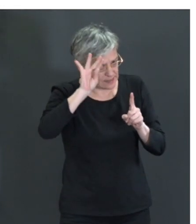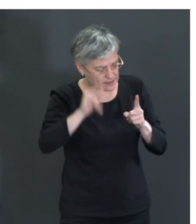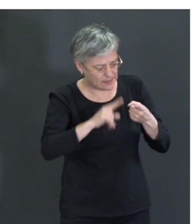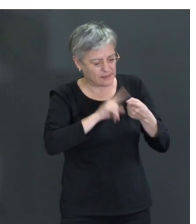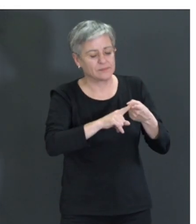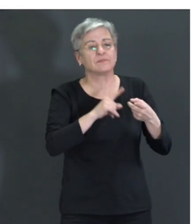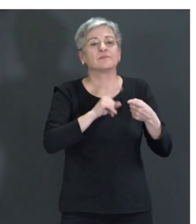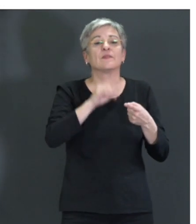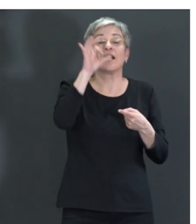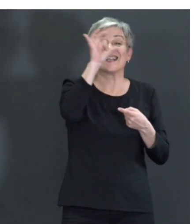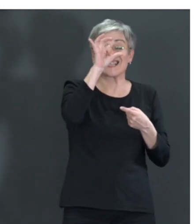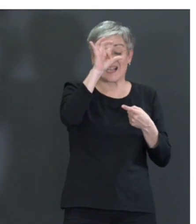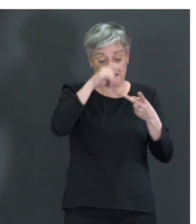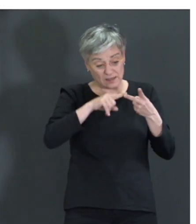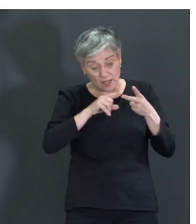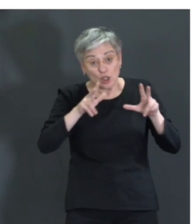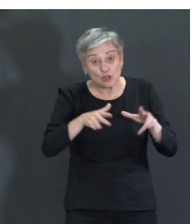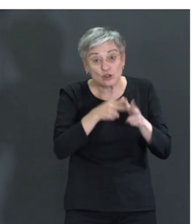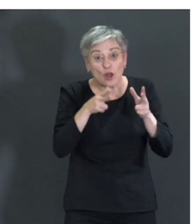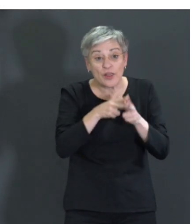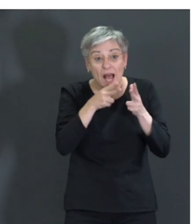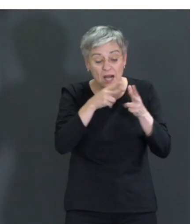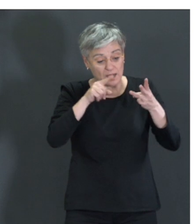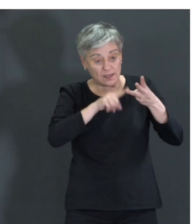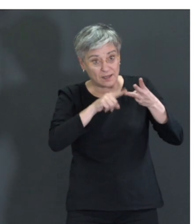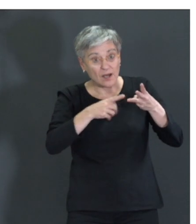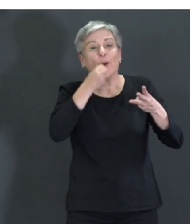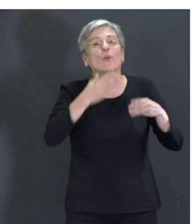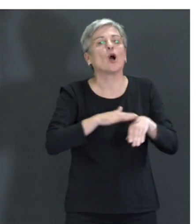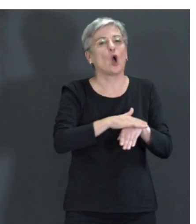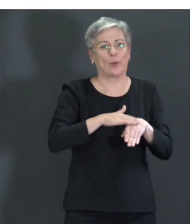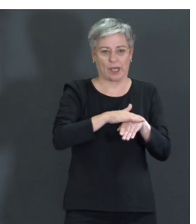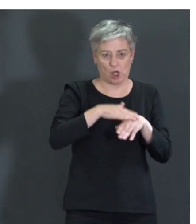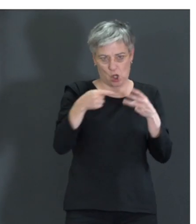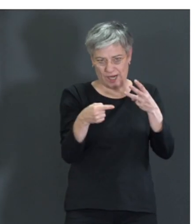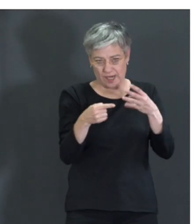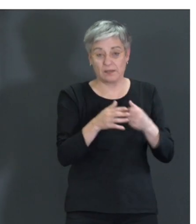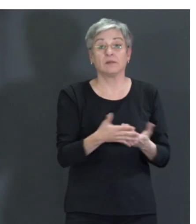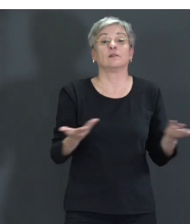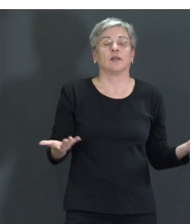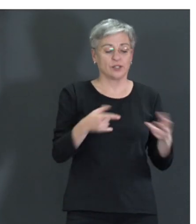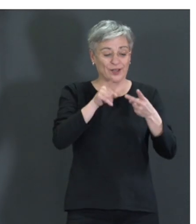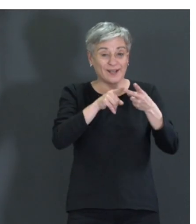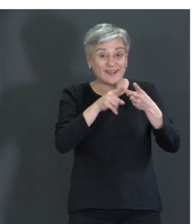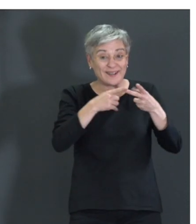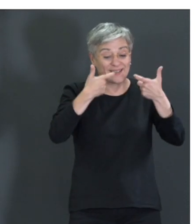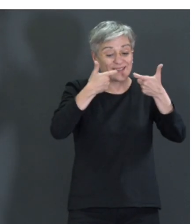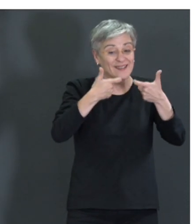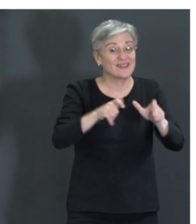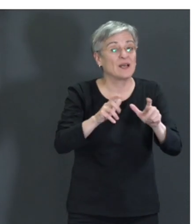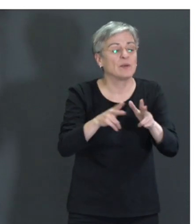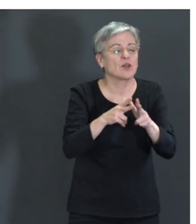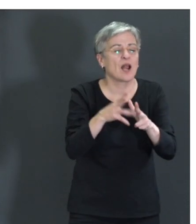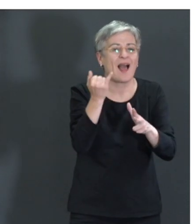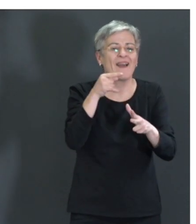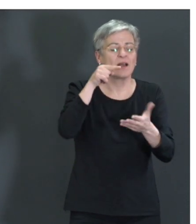la S es social y la G es buen gobierno. En la parte social hay requisitos en temas de